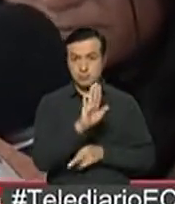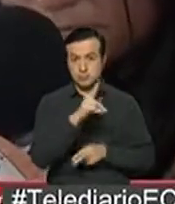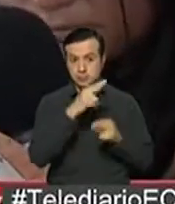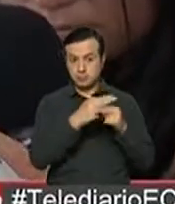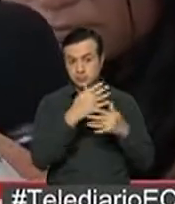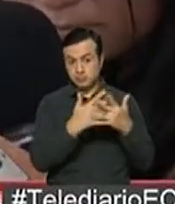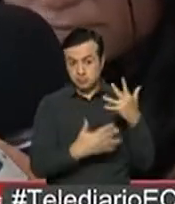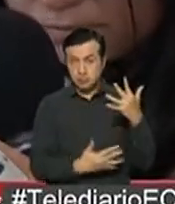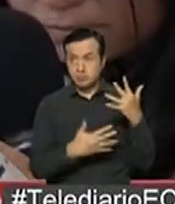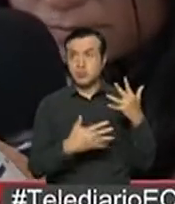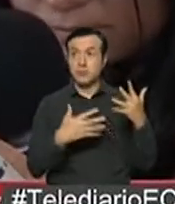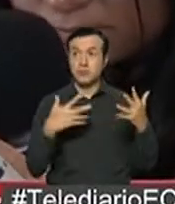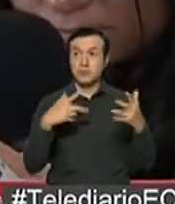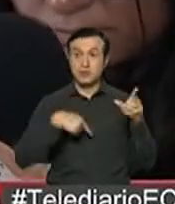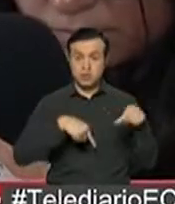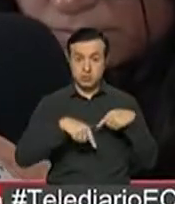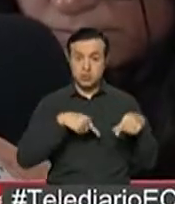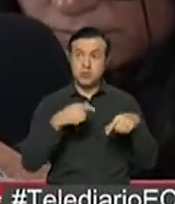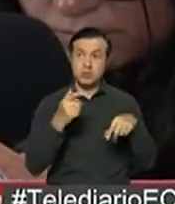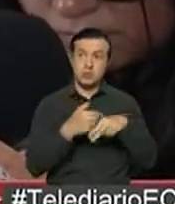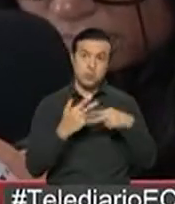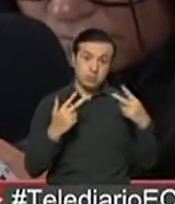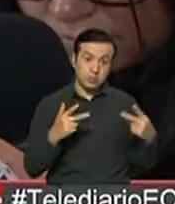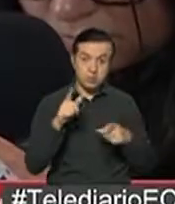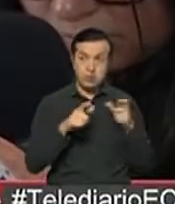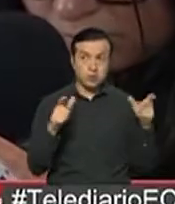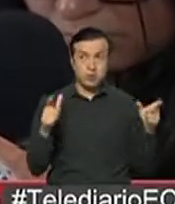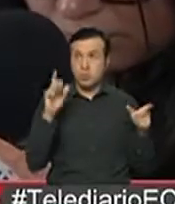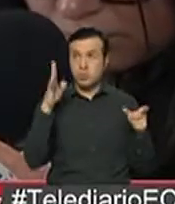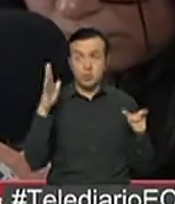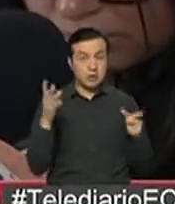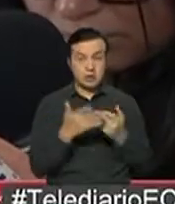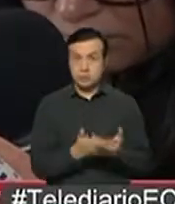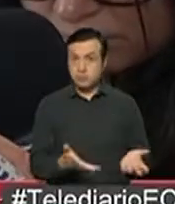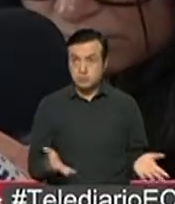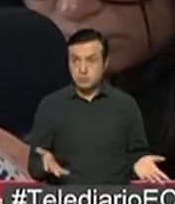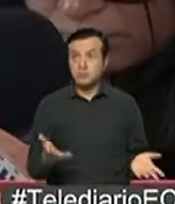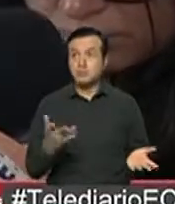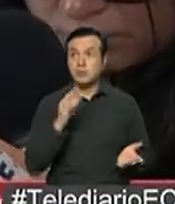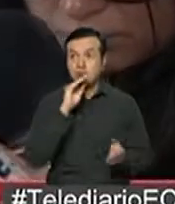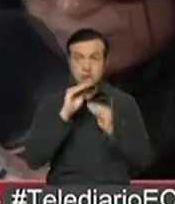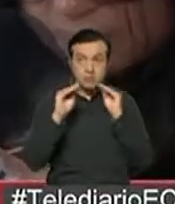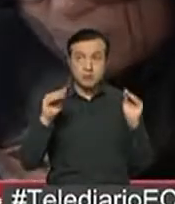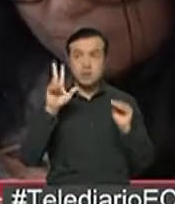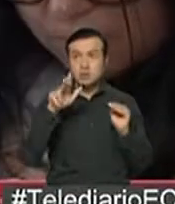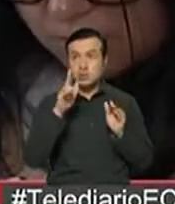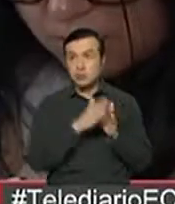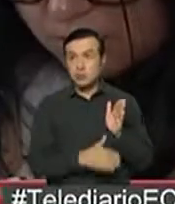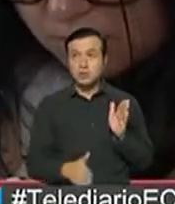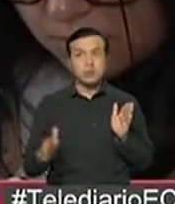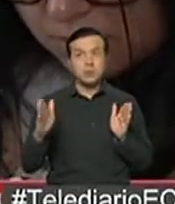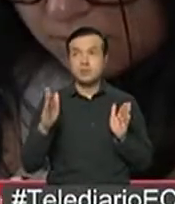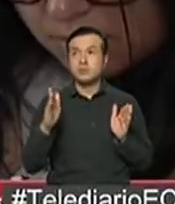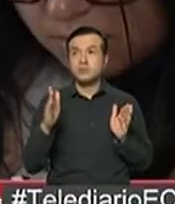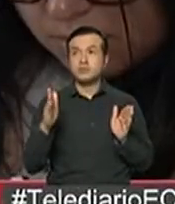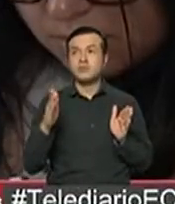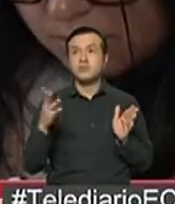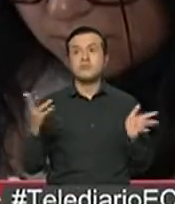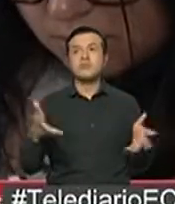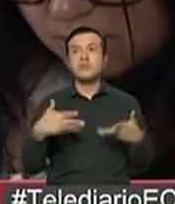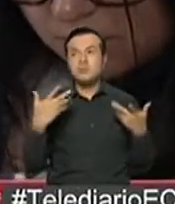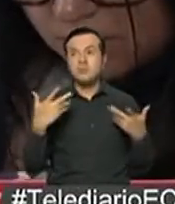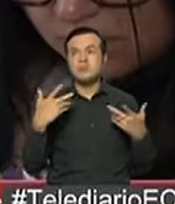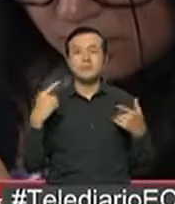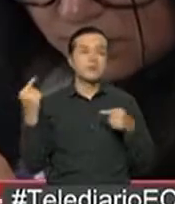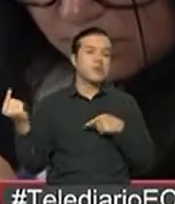hay accidentes de tránsito y en esa lista habían nombres que no existían lo he dicho durante tres meses no se trata de una discusión entre